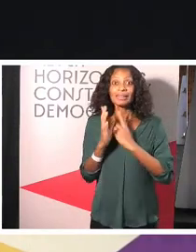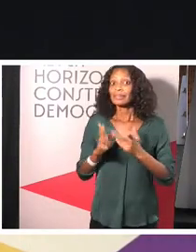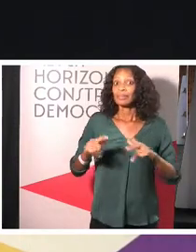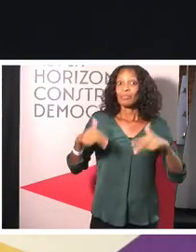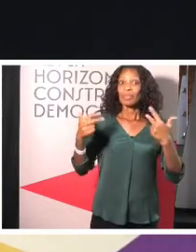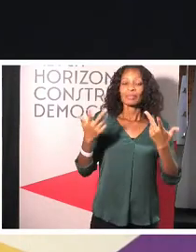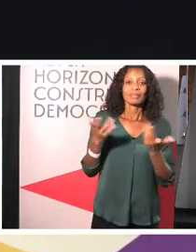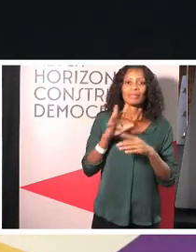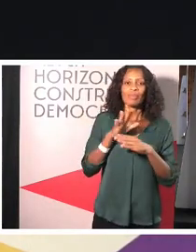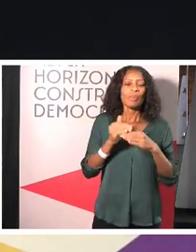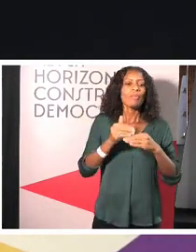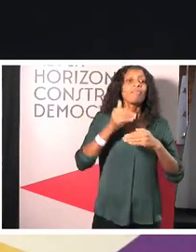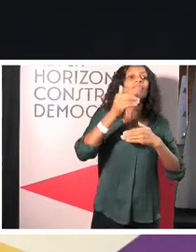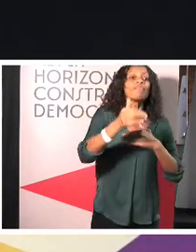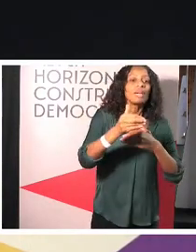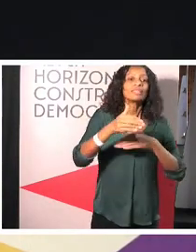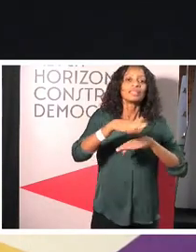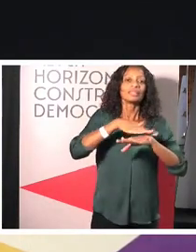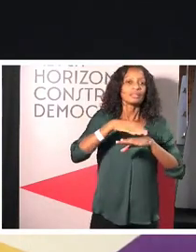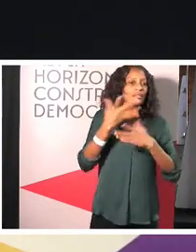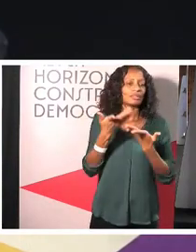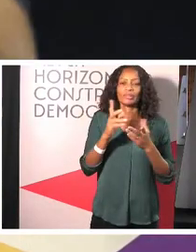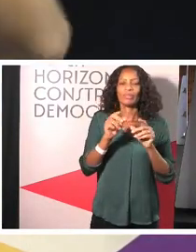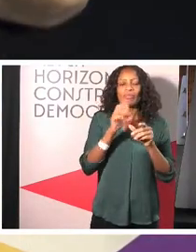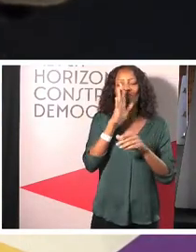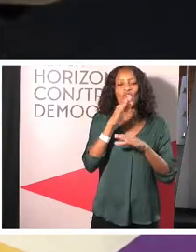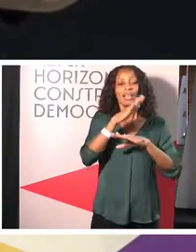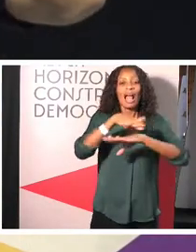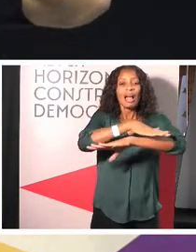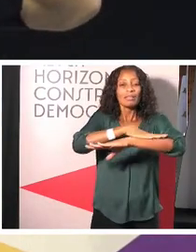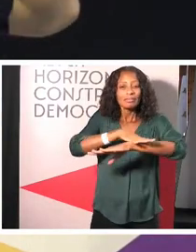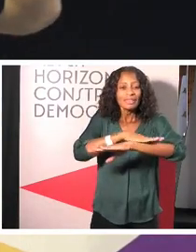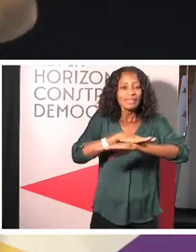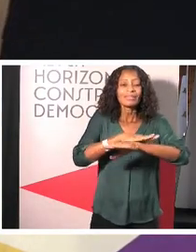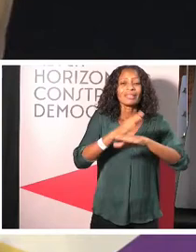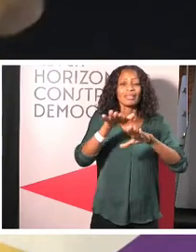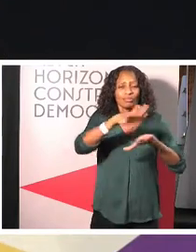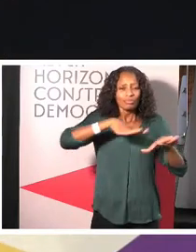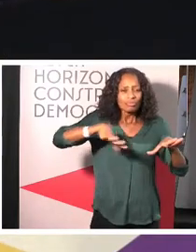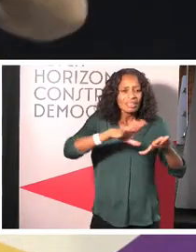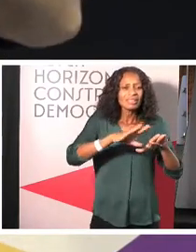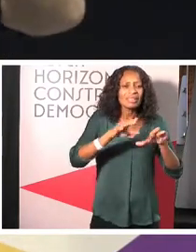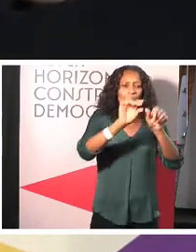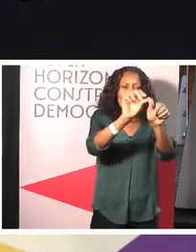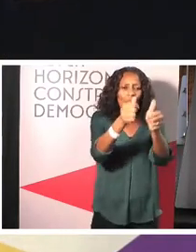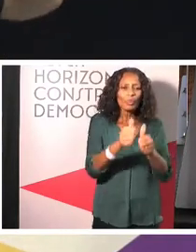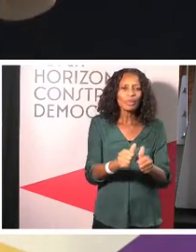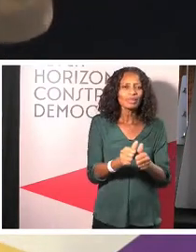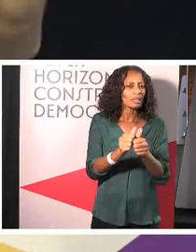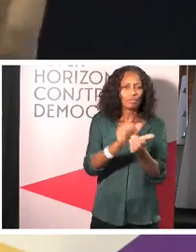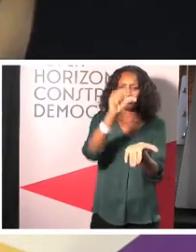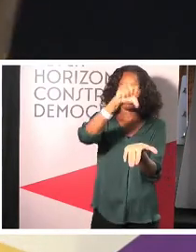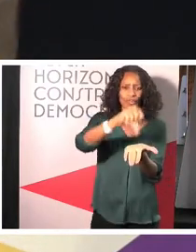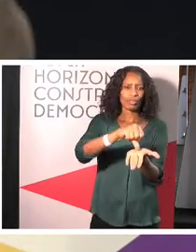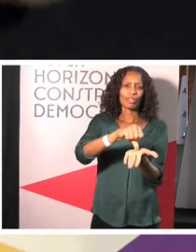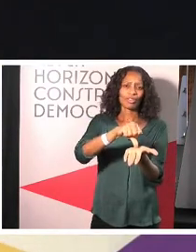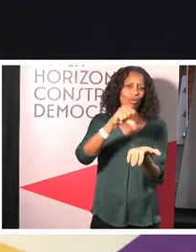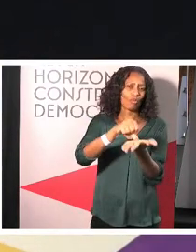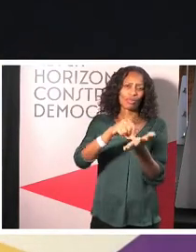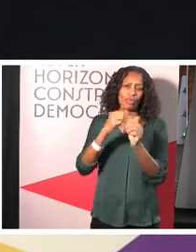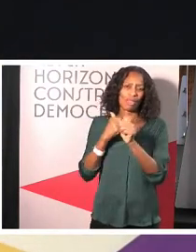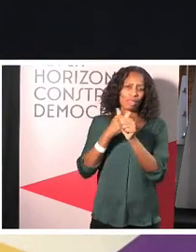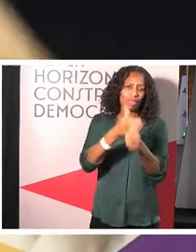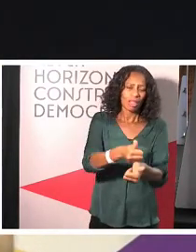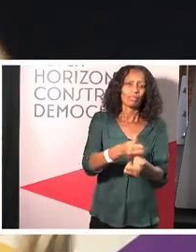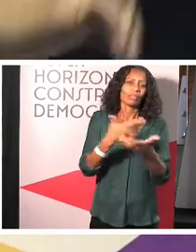más allá del Estado. Es un modelo supercentrista, es un modelo donde lo único que puede hacer el Estado es seguir esta lógica de Mariana Mazzucato, donde